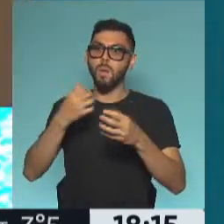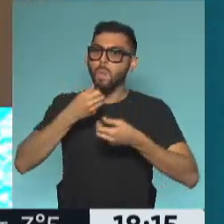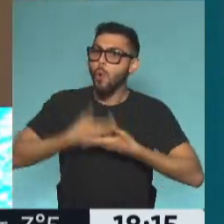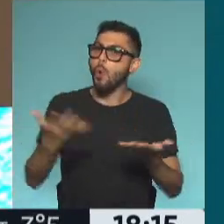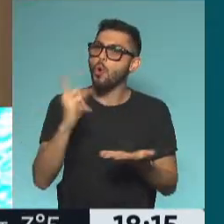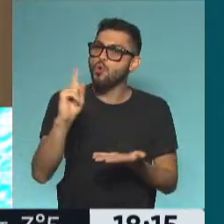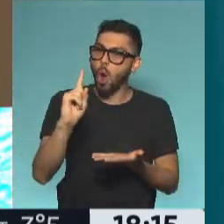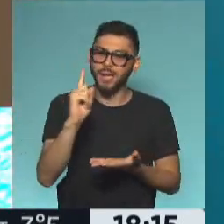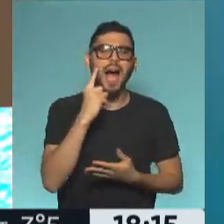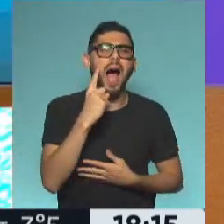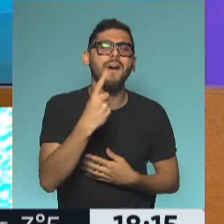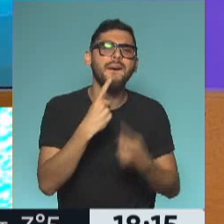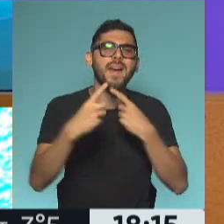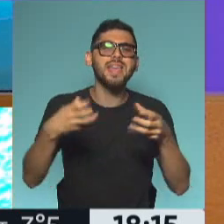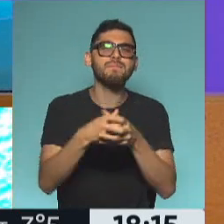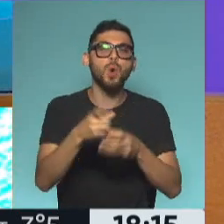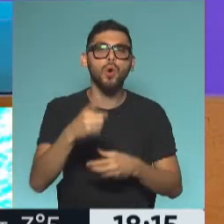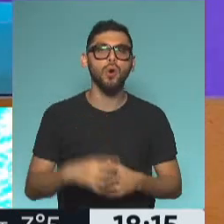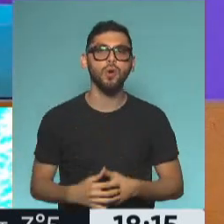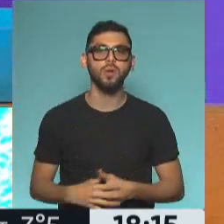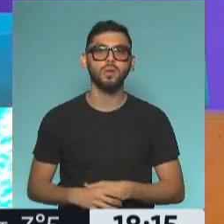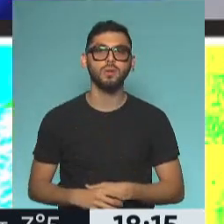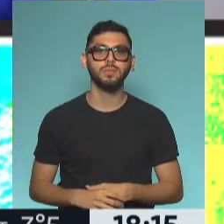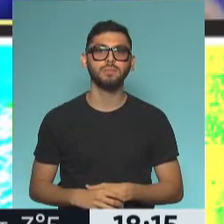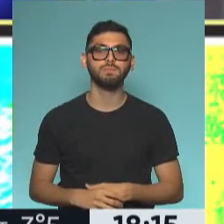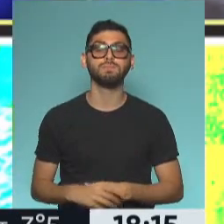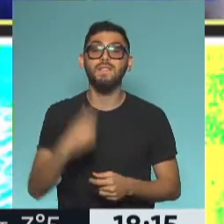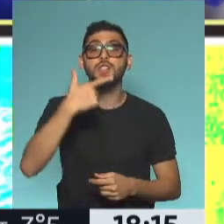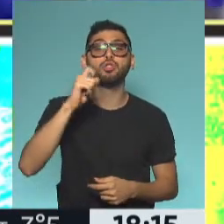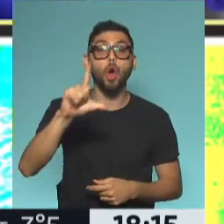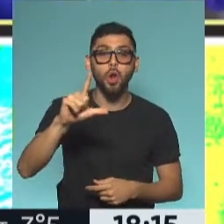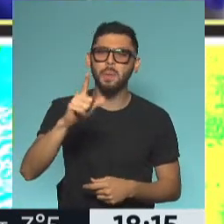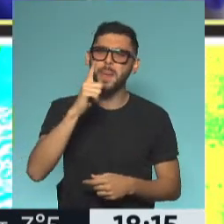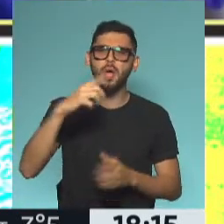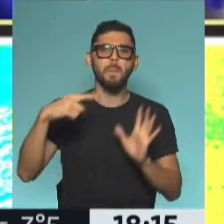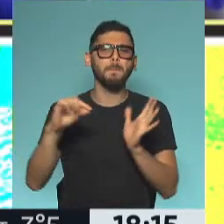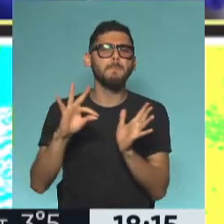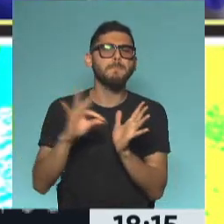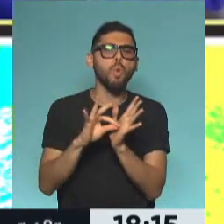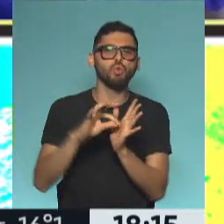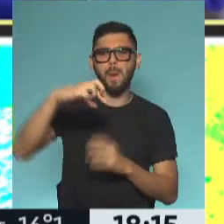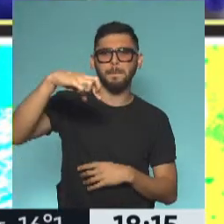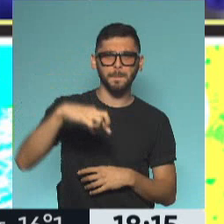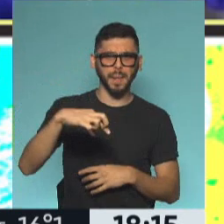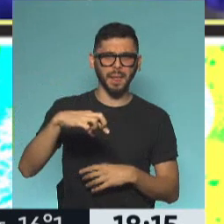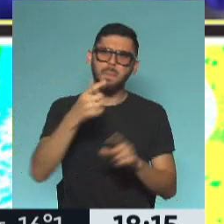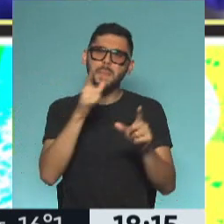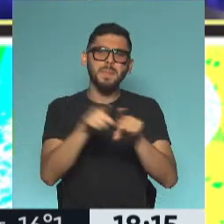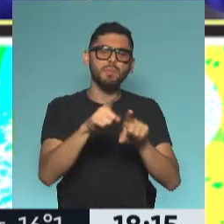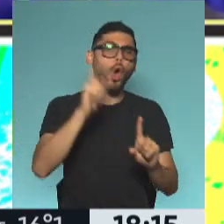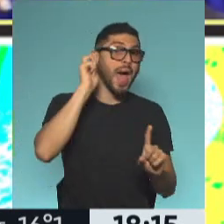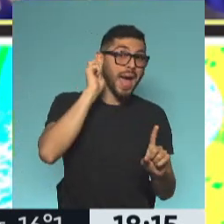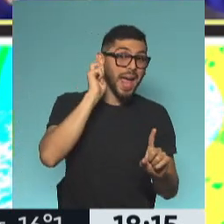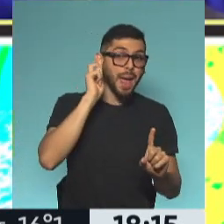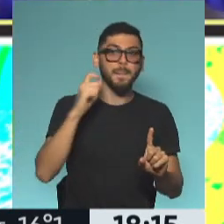qué onda mi equipo. Había Sol, ¿qué opinas? El punto P creo que es otro punto como el punto G, pero de la